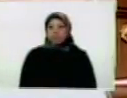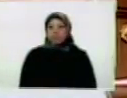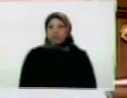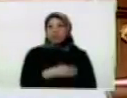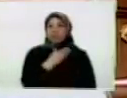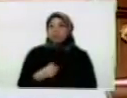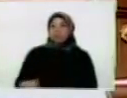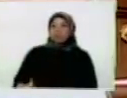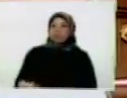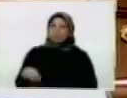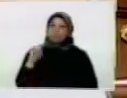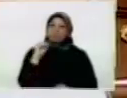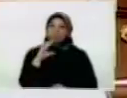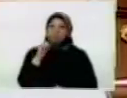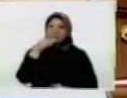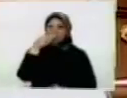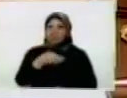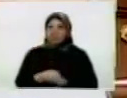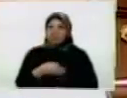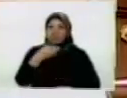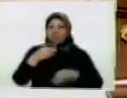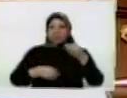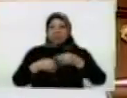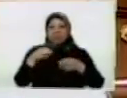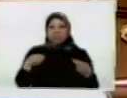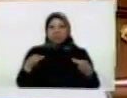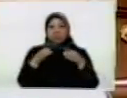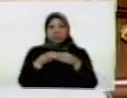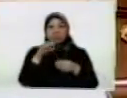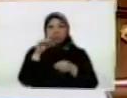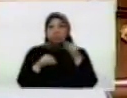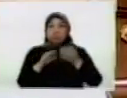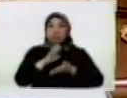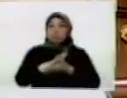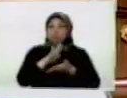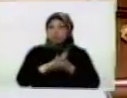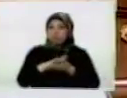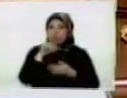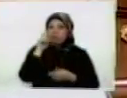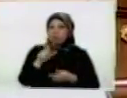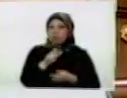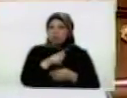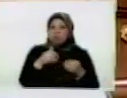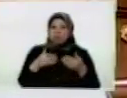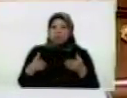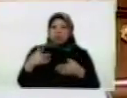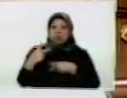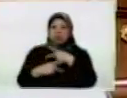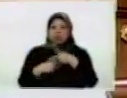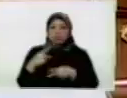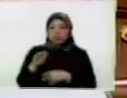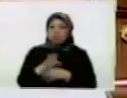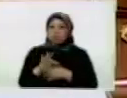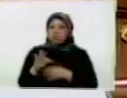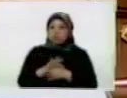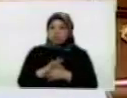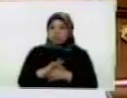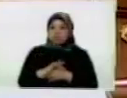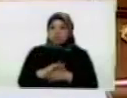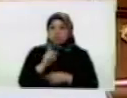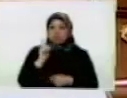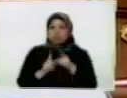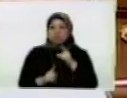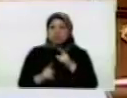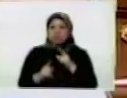presidente de la Comisión para la Verdad, la Justicia, la Paz y la Tranquilidad Pública, donde solicita la extensión del funcionamiento de